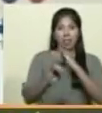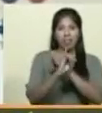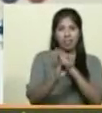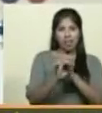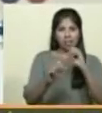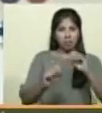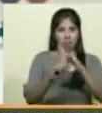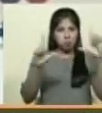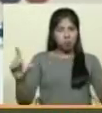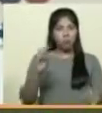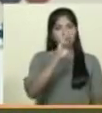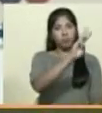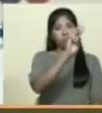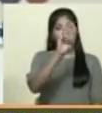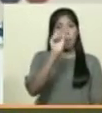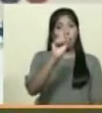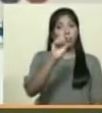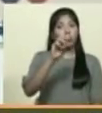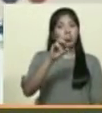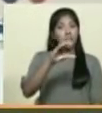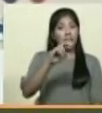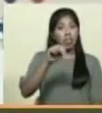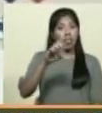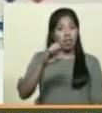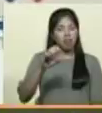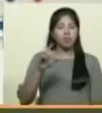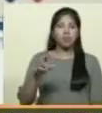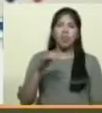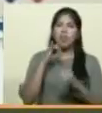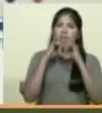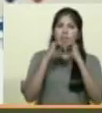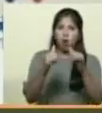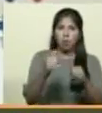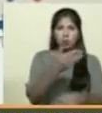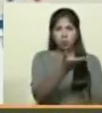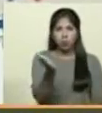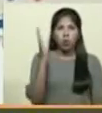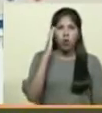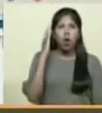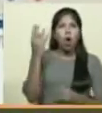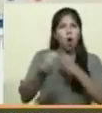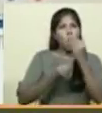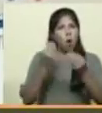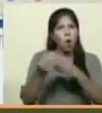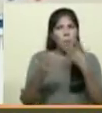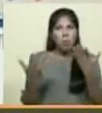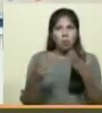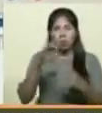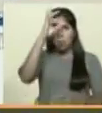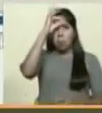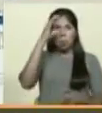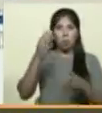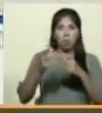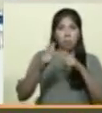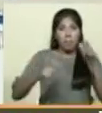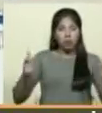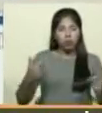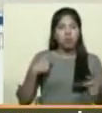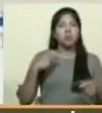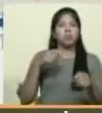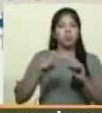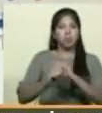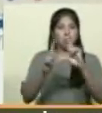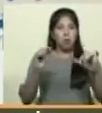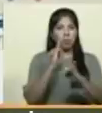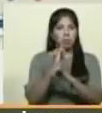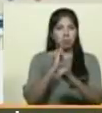Nacional Electoral la información necesaria de cómo votar, oferta electoral, pero también, además de